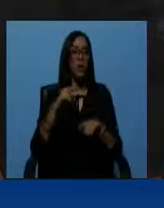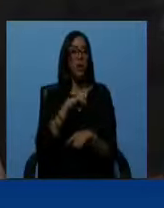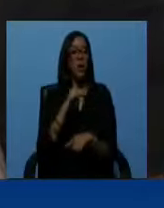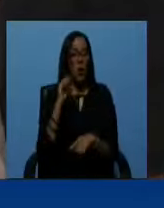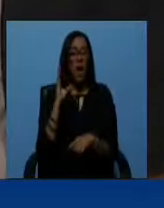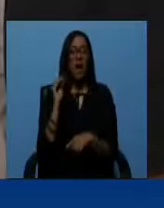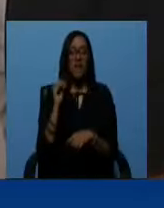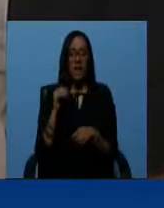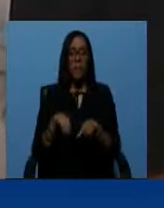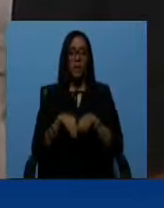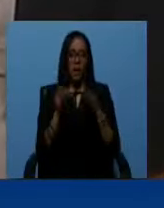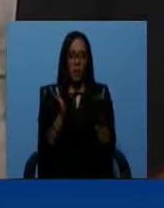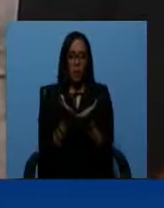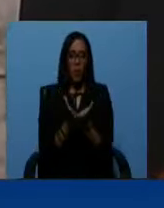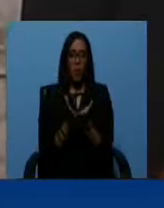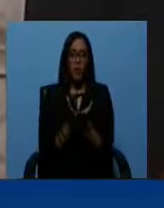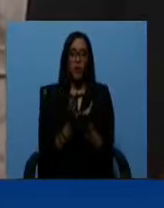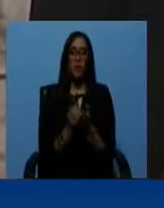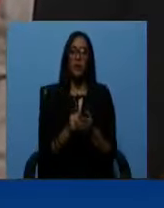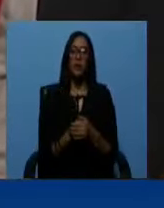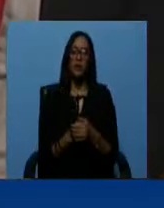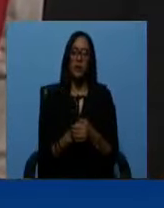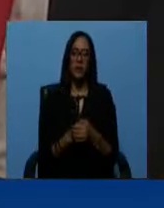mundo de las cripto,